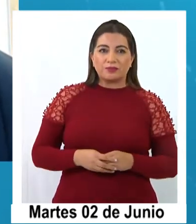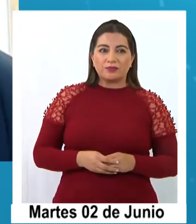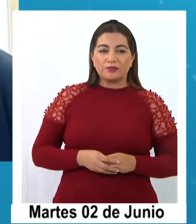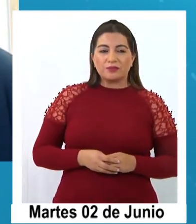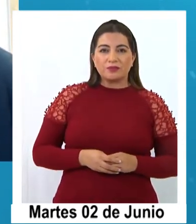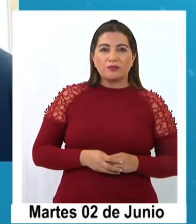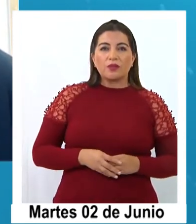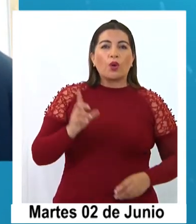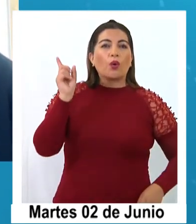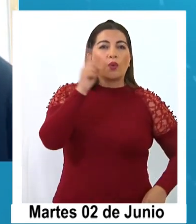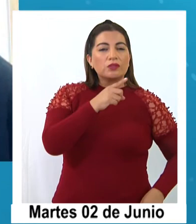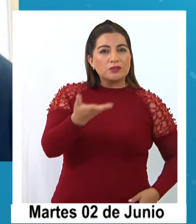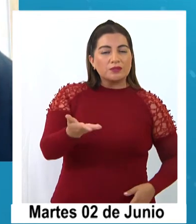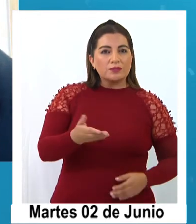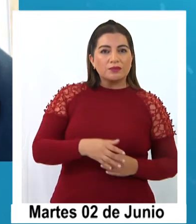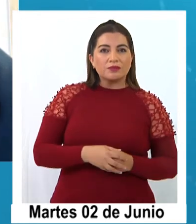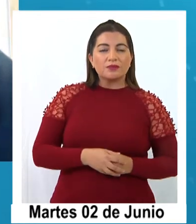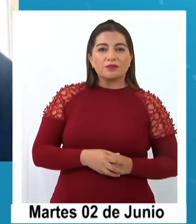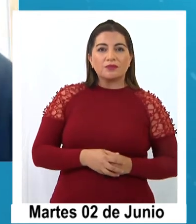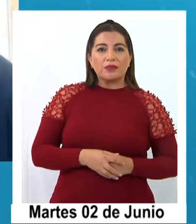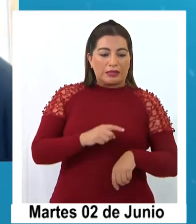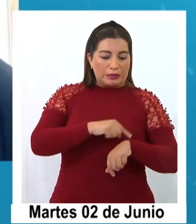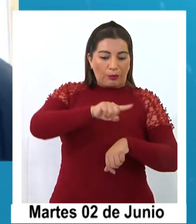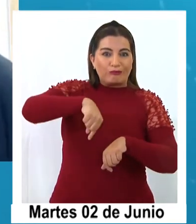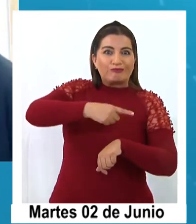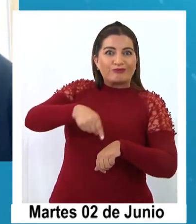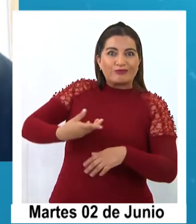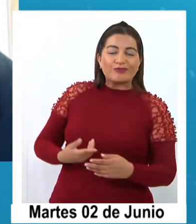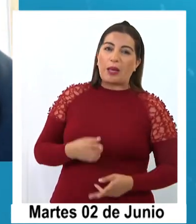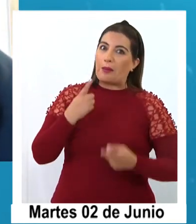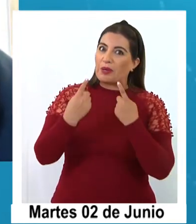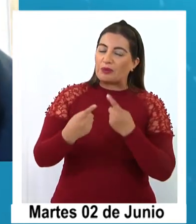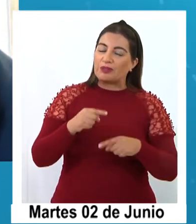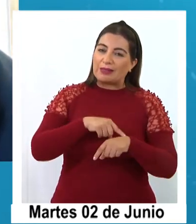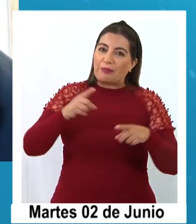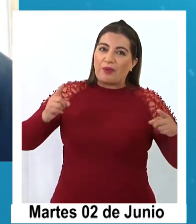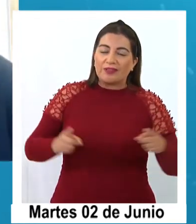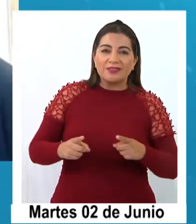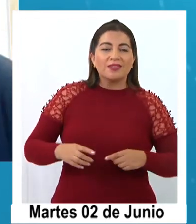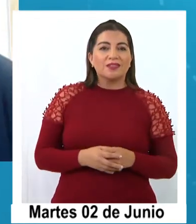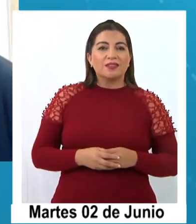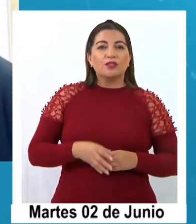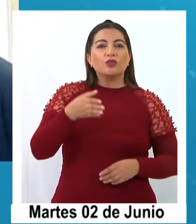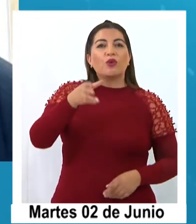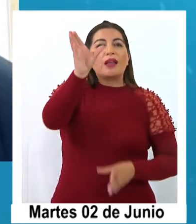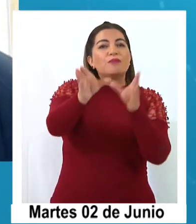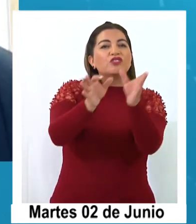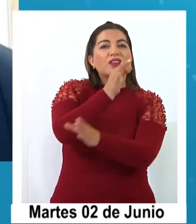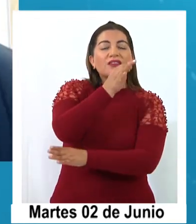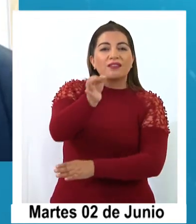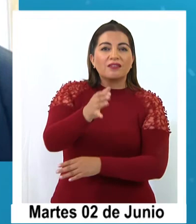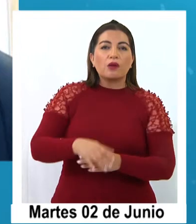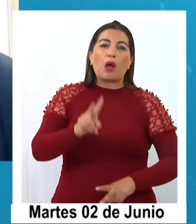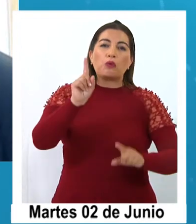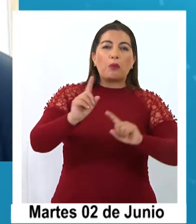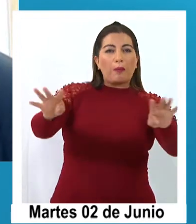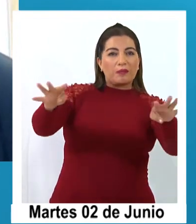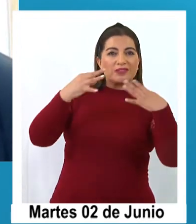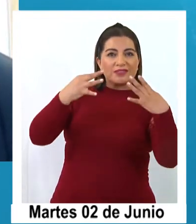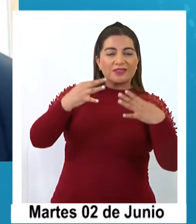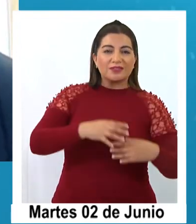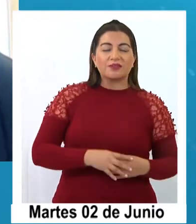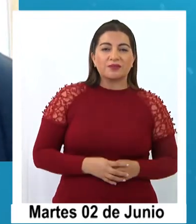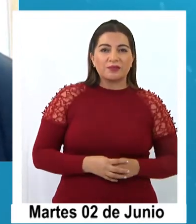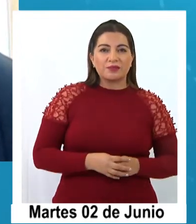Así es que... Por último, Roxana, ya se nos pasó volando el tiempo, siempre es muy corto, pero ¿qué le diría a la gente, a la gente que nos está viendo